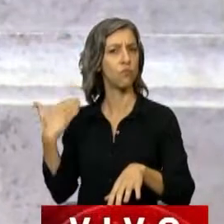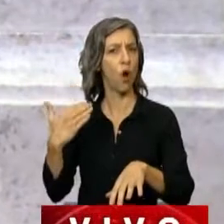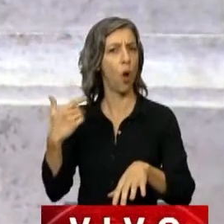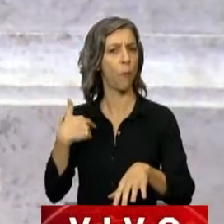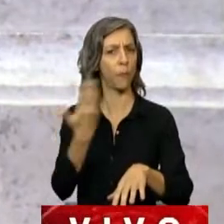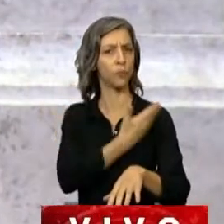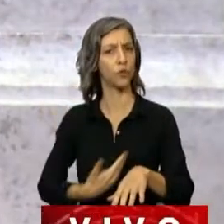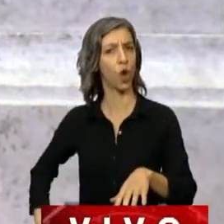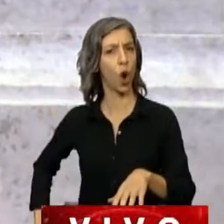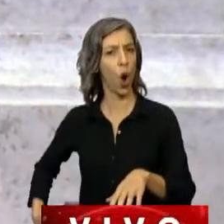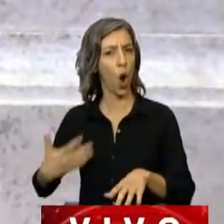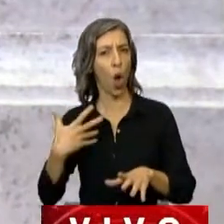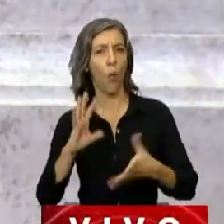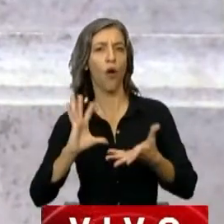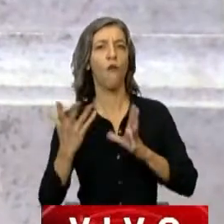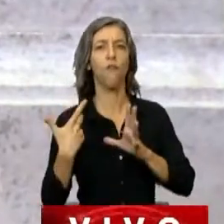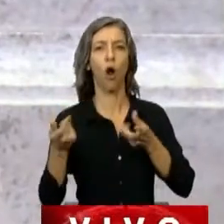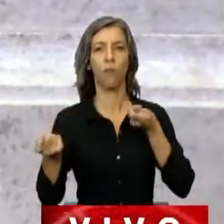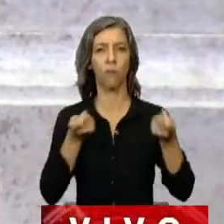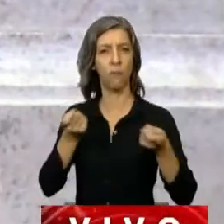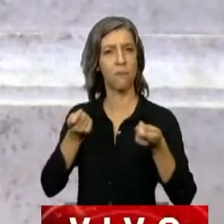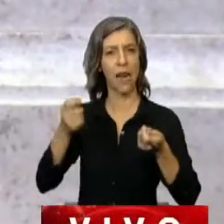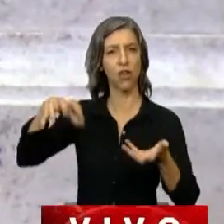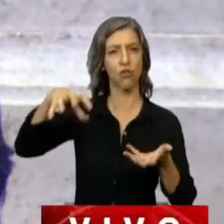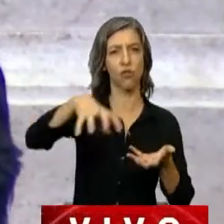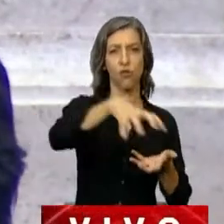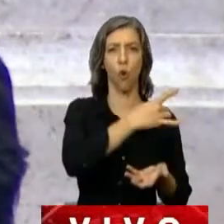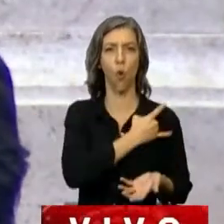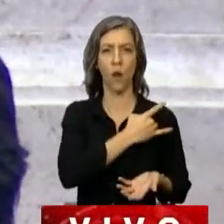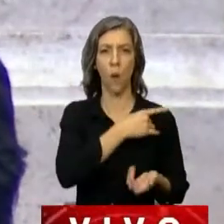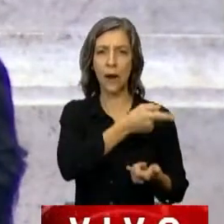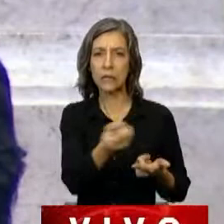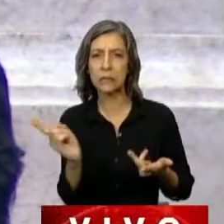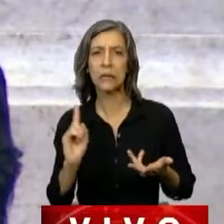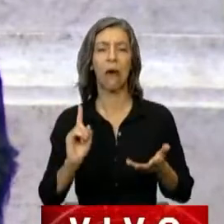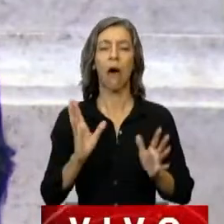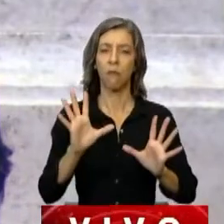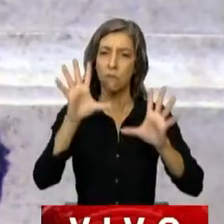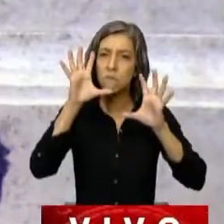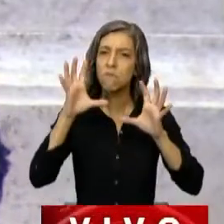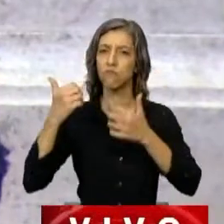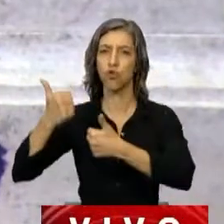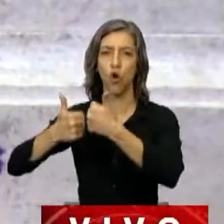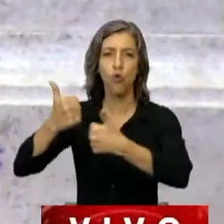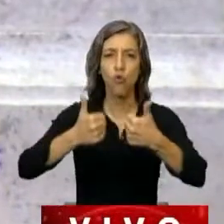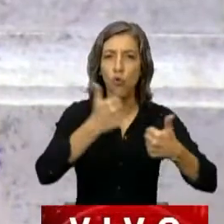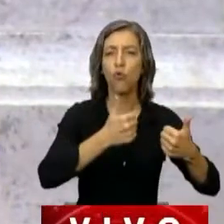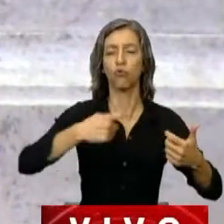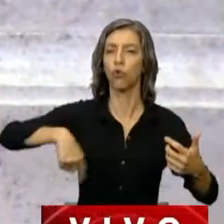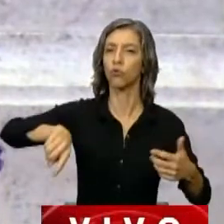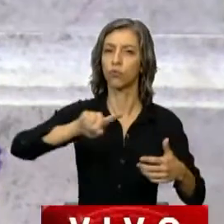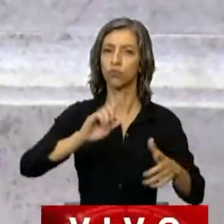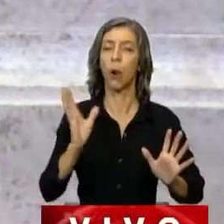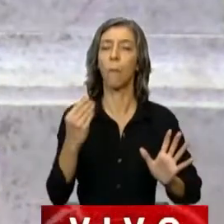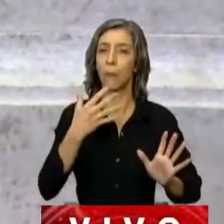del gobierno universitario, los principios de la autonomía, del cogobierno y los concursos. Pero la reforma universitaria